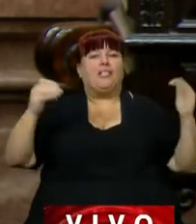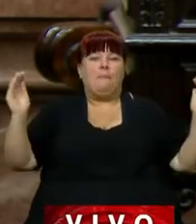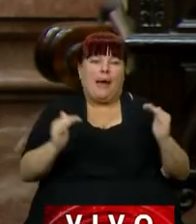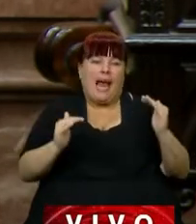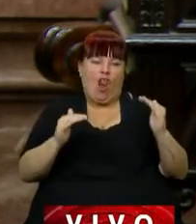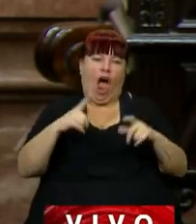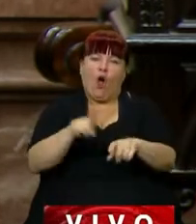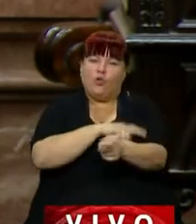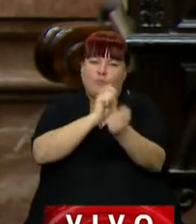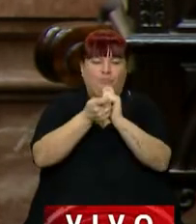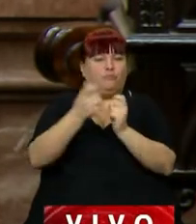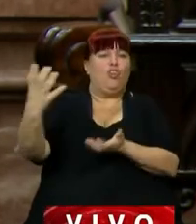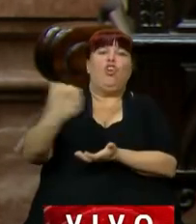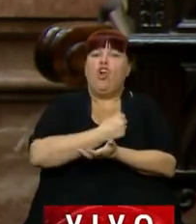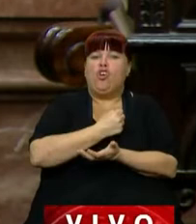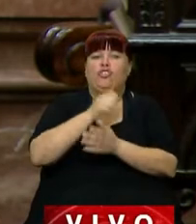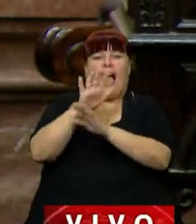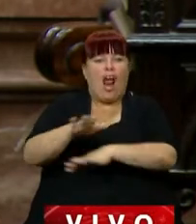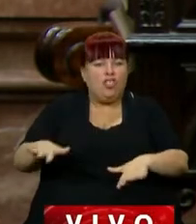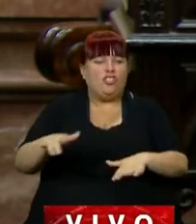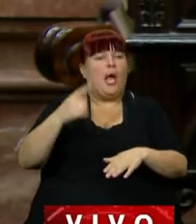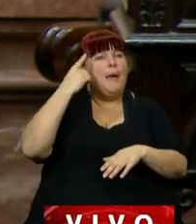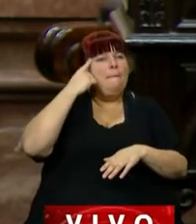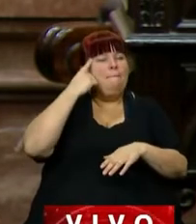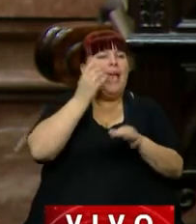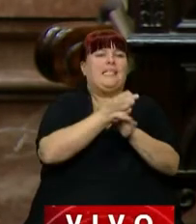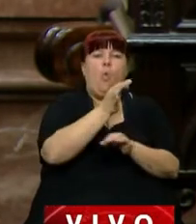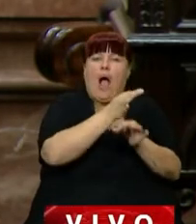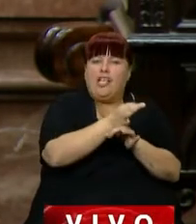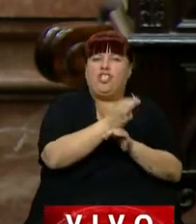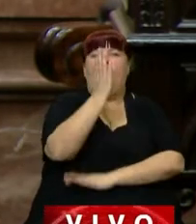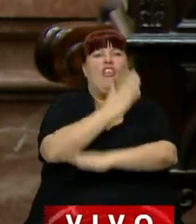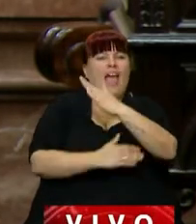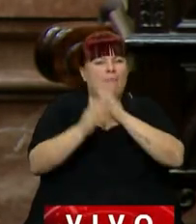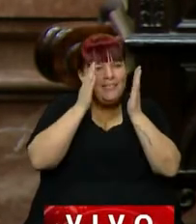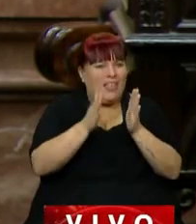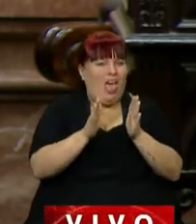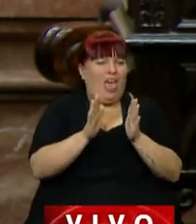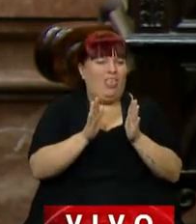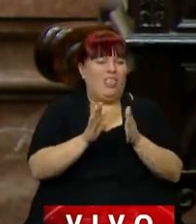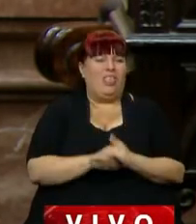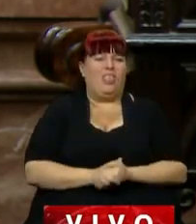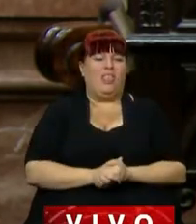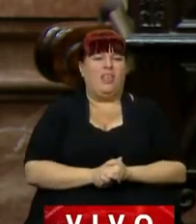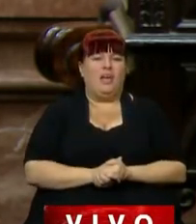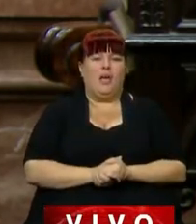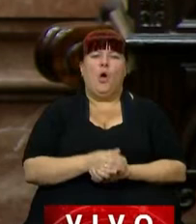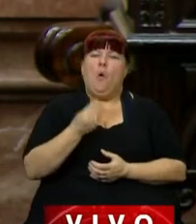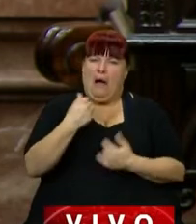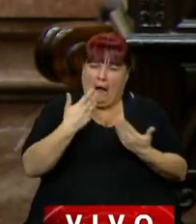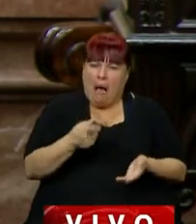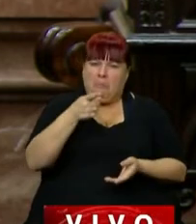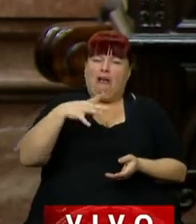adaptarse, pero en lugar de quitarle a la niñez, pensar en educación, en discapacidad, ¿por qué se